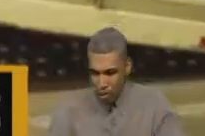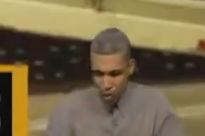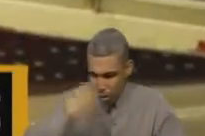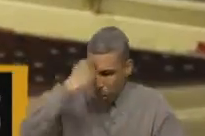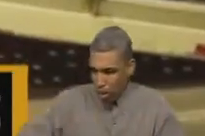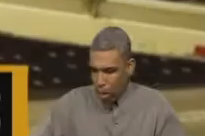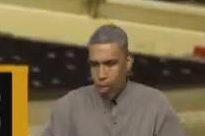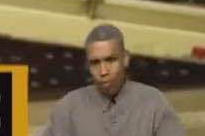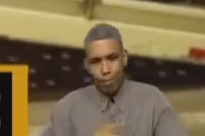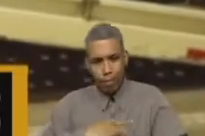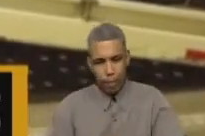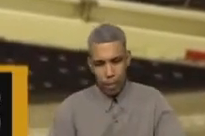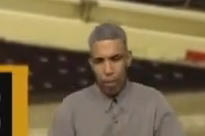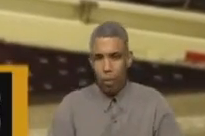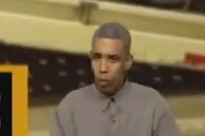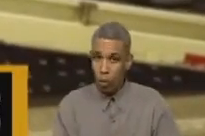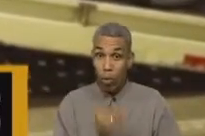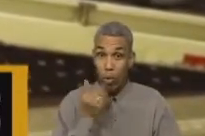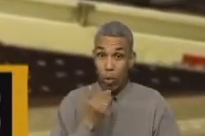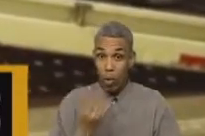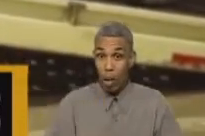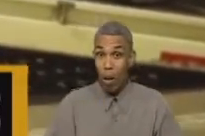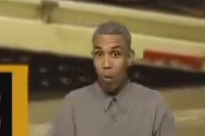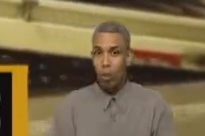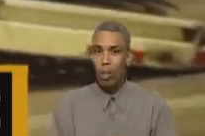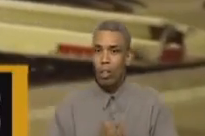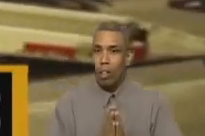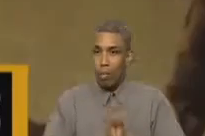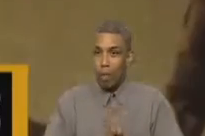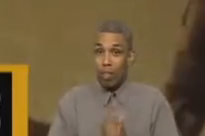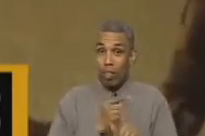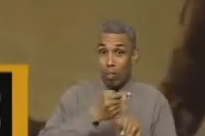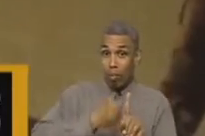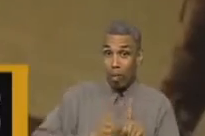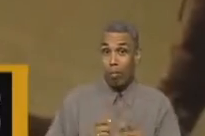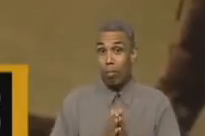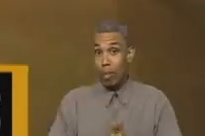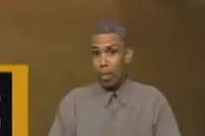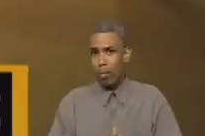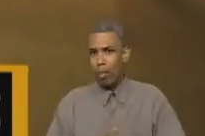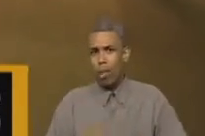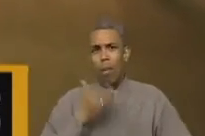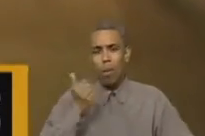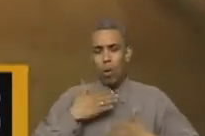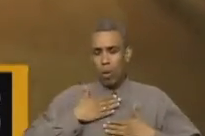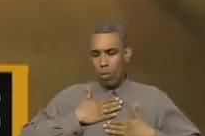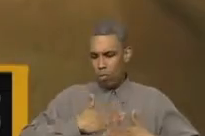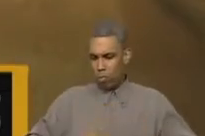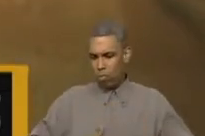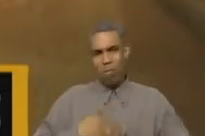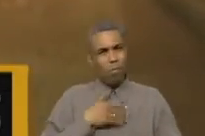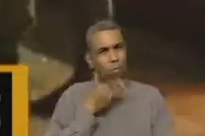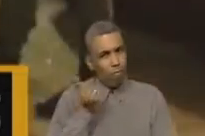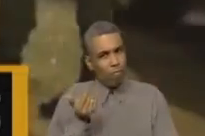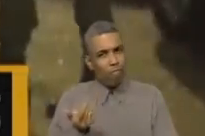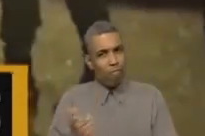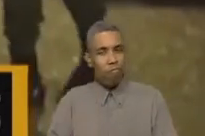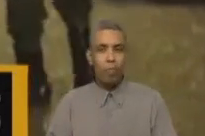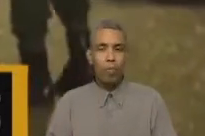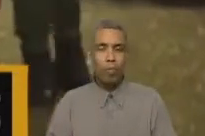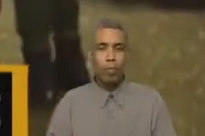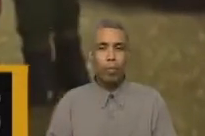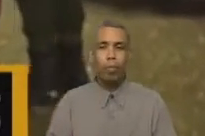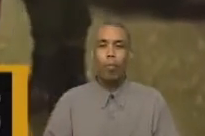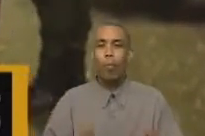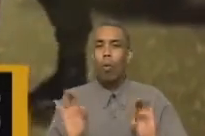fin de semana y aprovechando que viene la época decembrina. Pasémoslas tranquilos en nuestras casas o si vuelvo y le repito, si vamos a